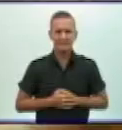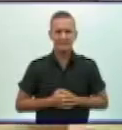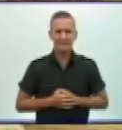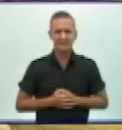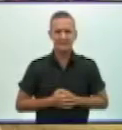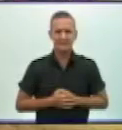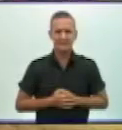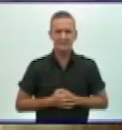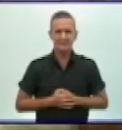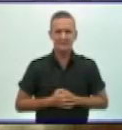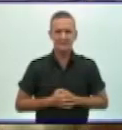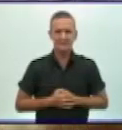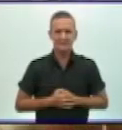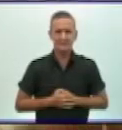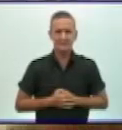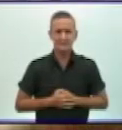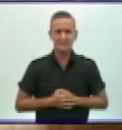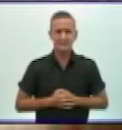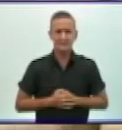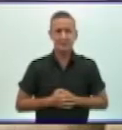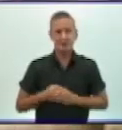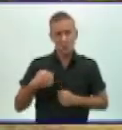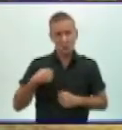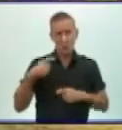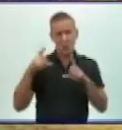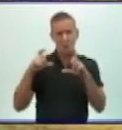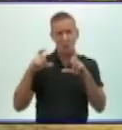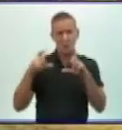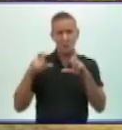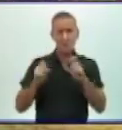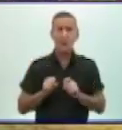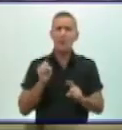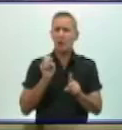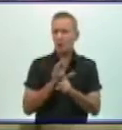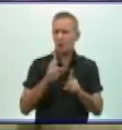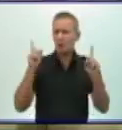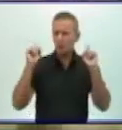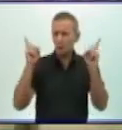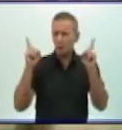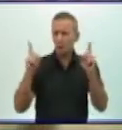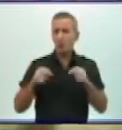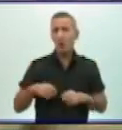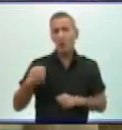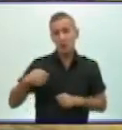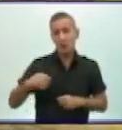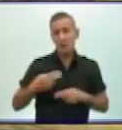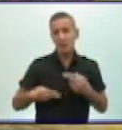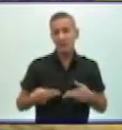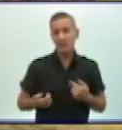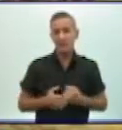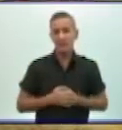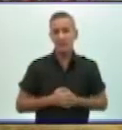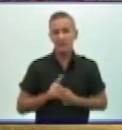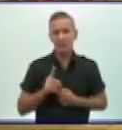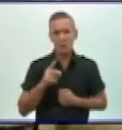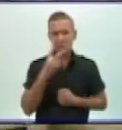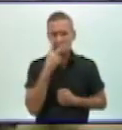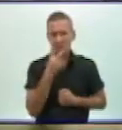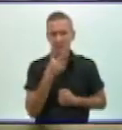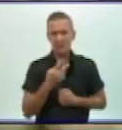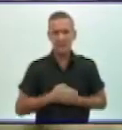Si es con eso, me voy a ir. Oye, que te estoy tirando una foto, porque cuando empieces con las reuniones y las cosas que tienes que hacer, ya no te voy a ver mucho. Nah, seguro no es para